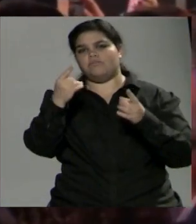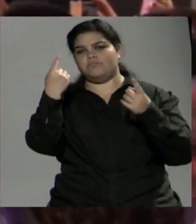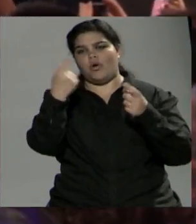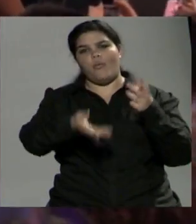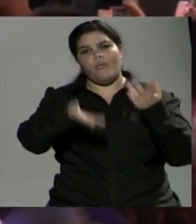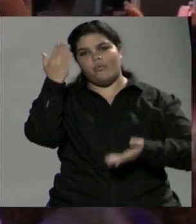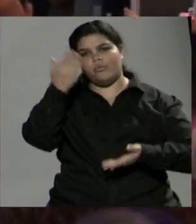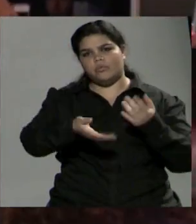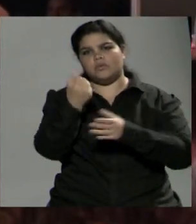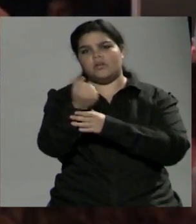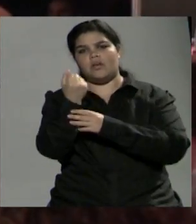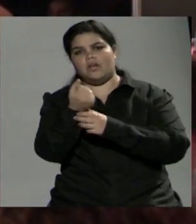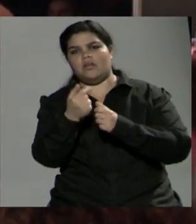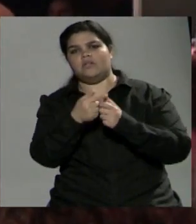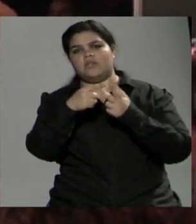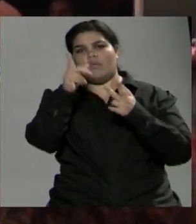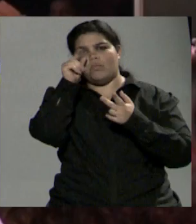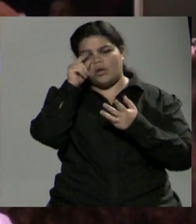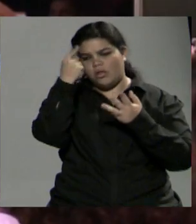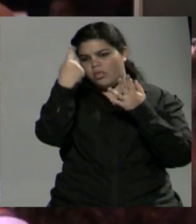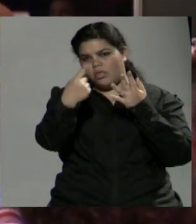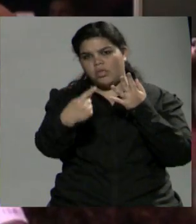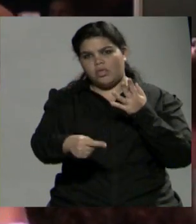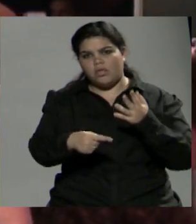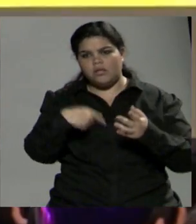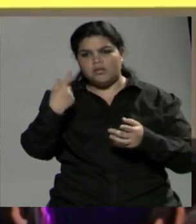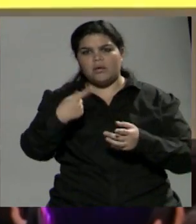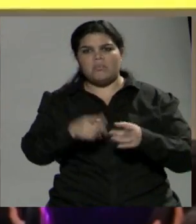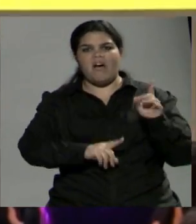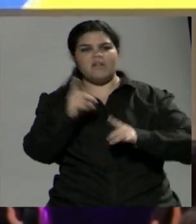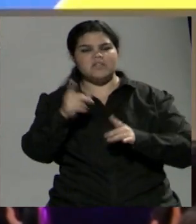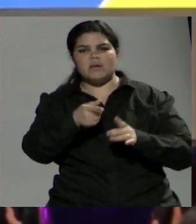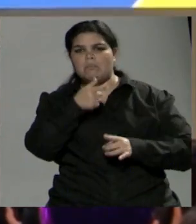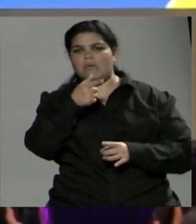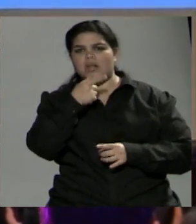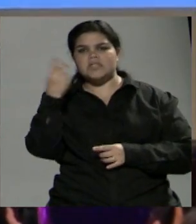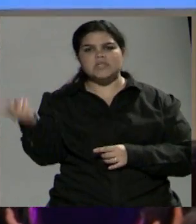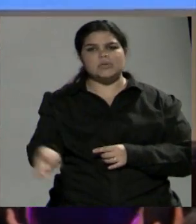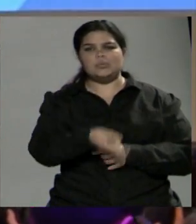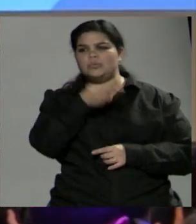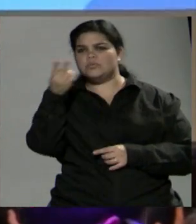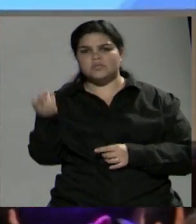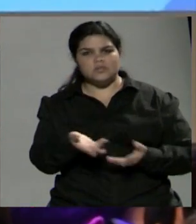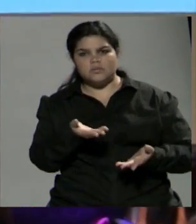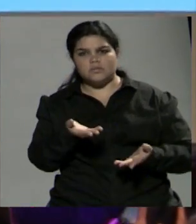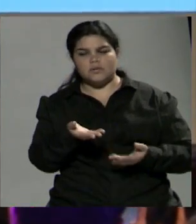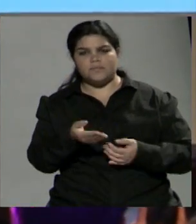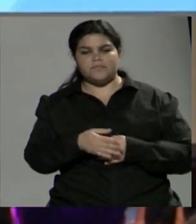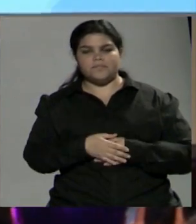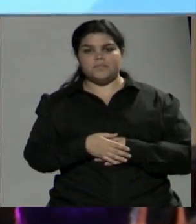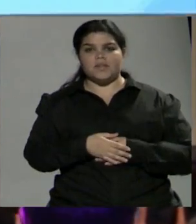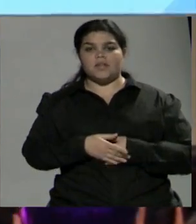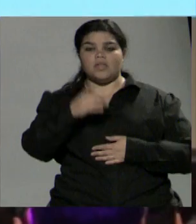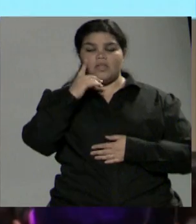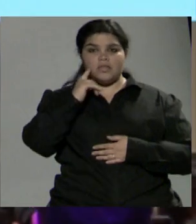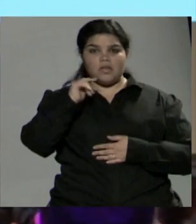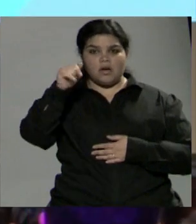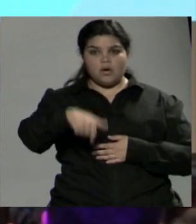la política, y a veces parecía que las cosas no tenían sentido. Y ¿saben qué? Yo que hoy el pueblo